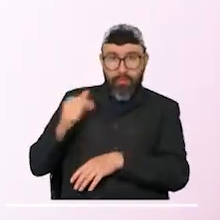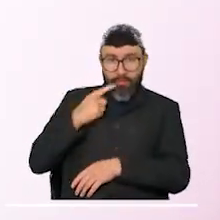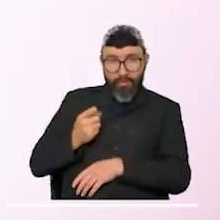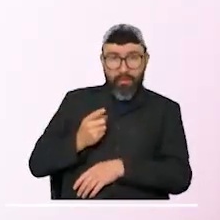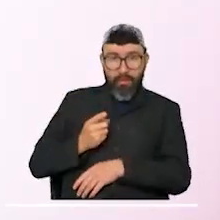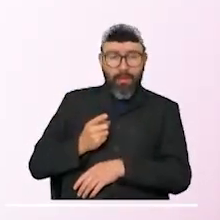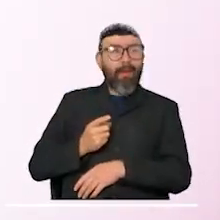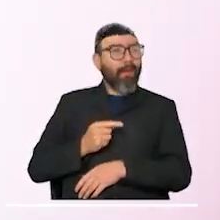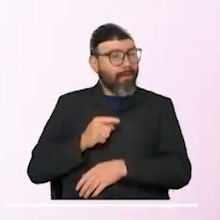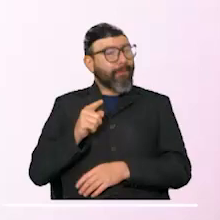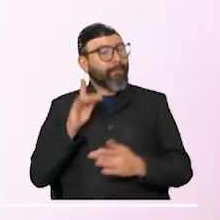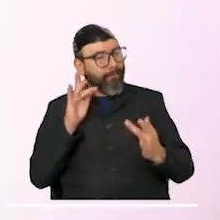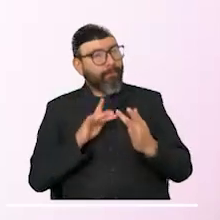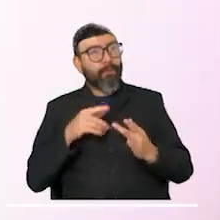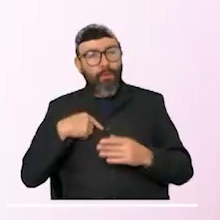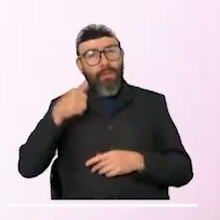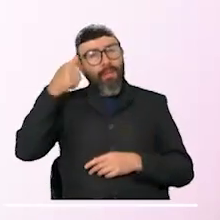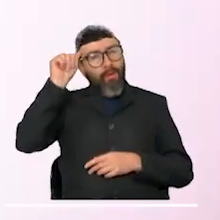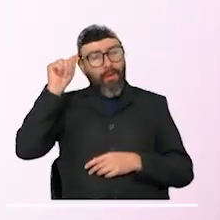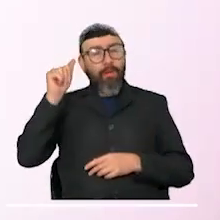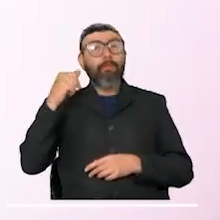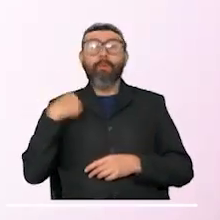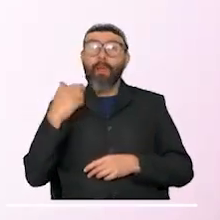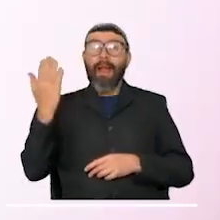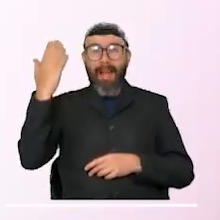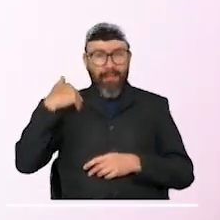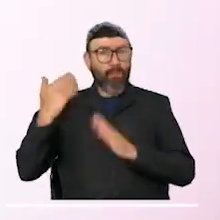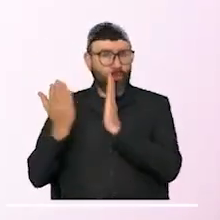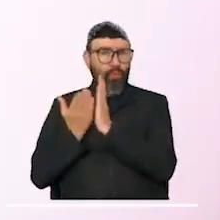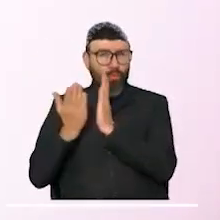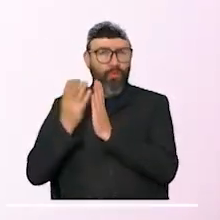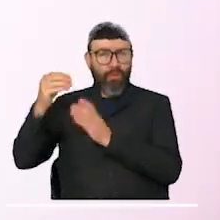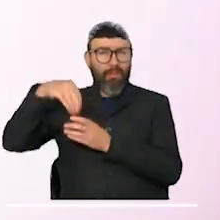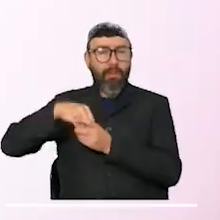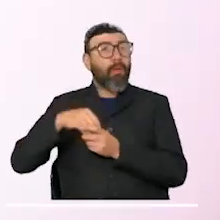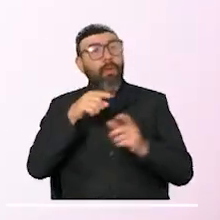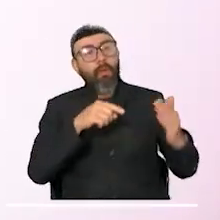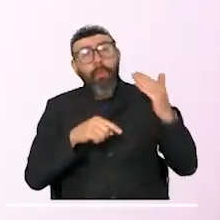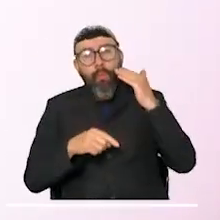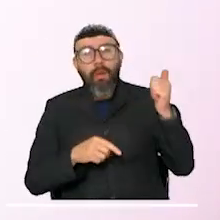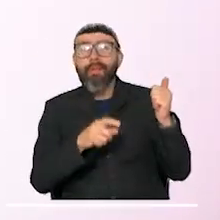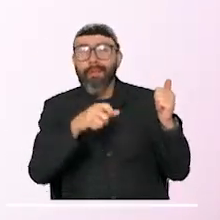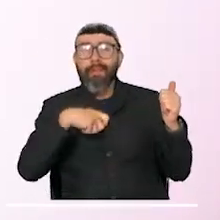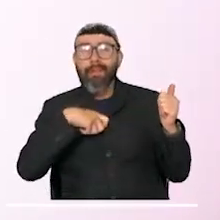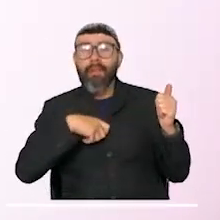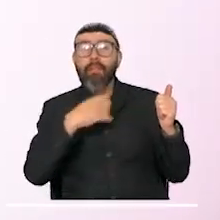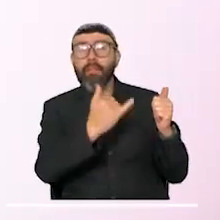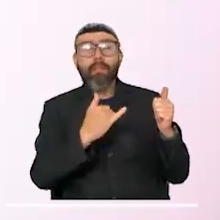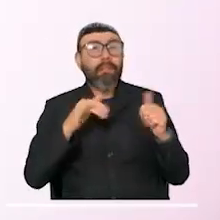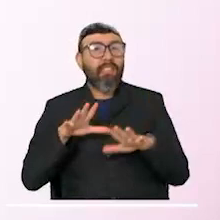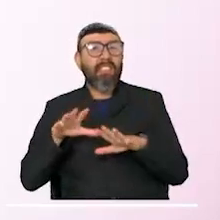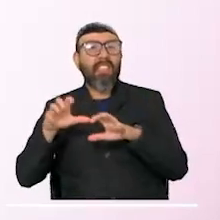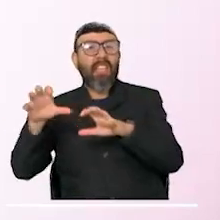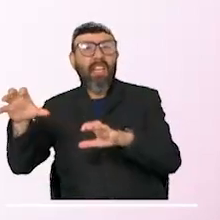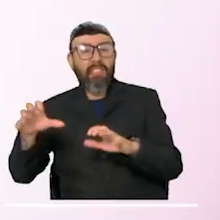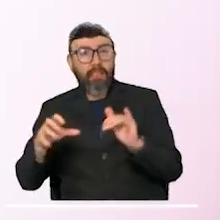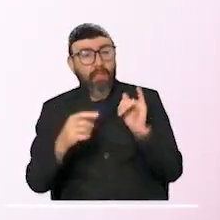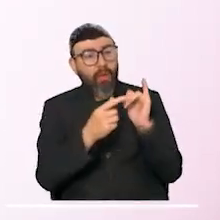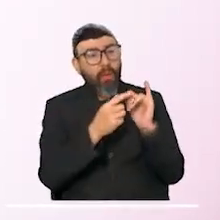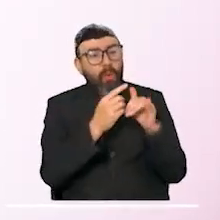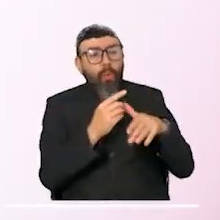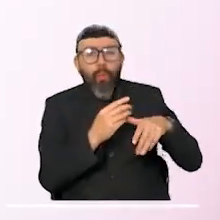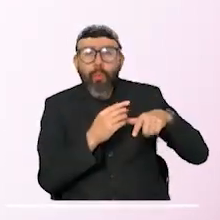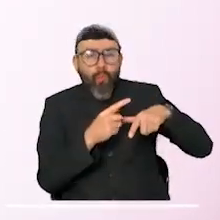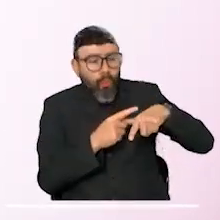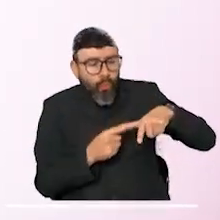inmediatamente conecté con un recuerdo cuando estaba haciendo la residencia y es una paciente que tenía un cáncer de vulva y se lo diagnosticaron realmente cuando estaba muy